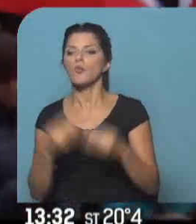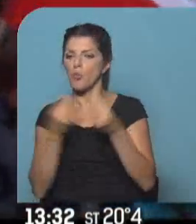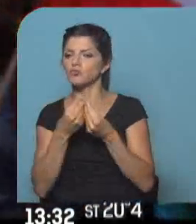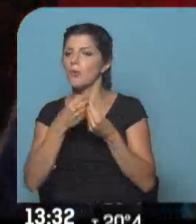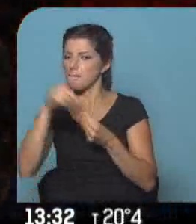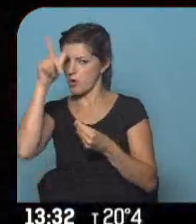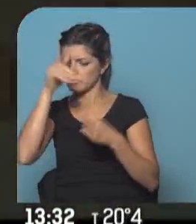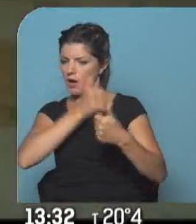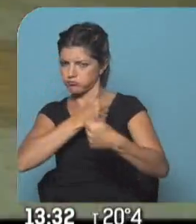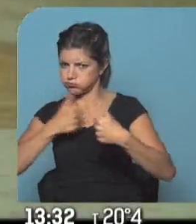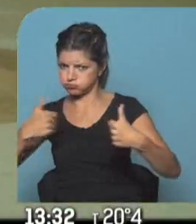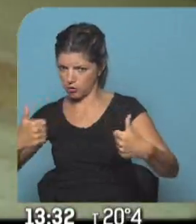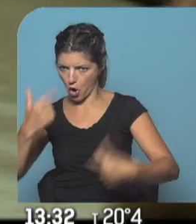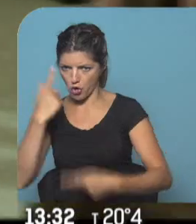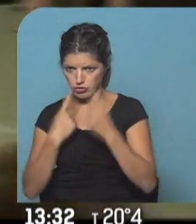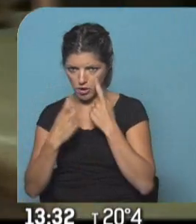policial.